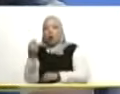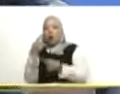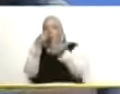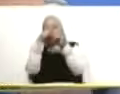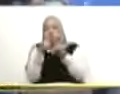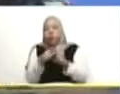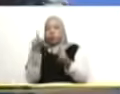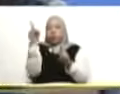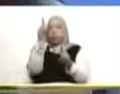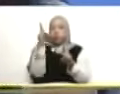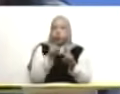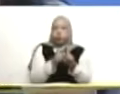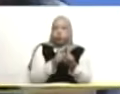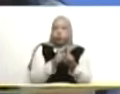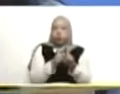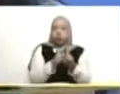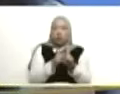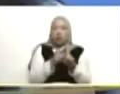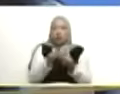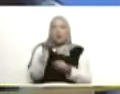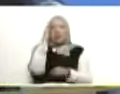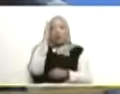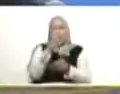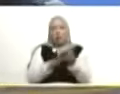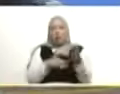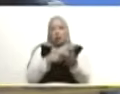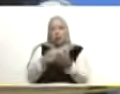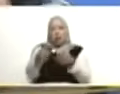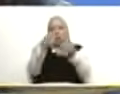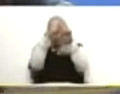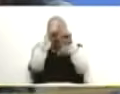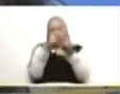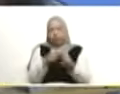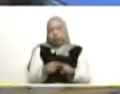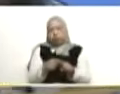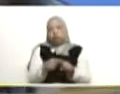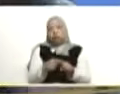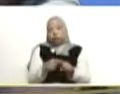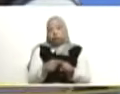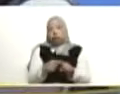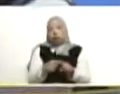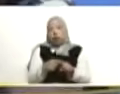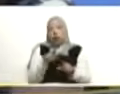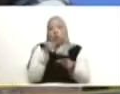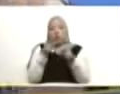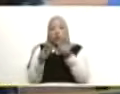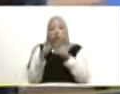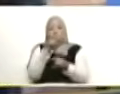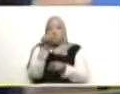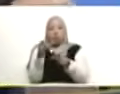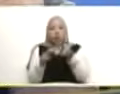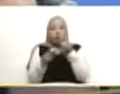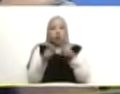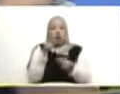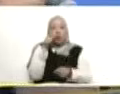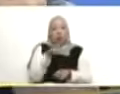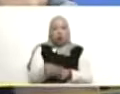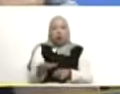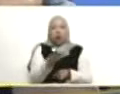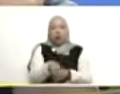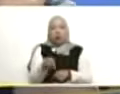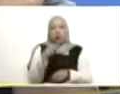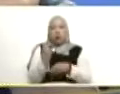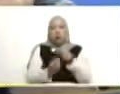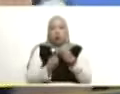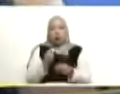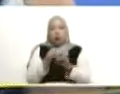estadistas, vimos esa cantidad de encuestas, en este caso, de esa gran consulta popular que además se hizo a